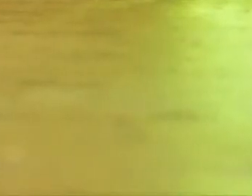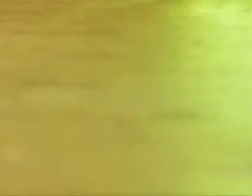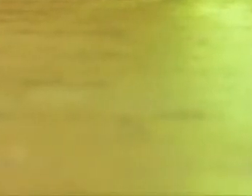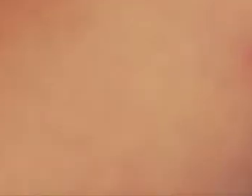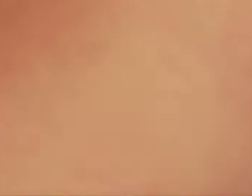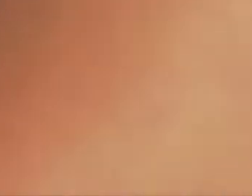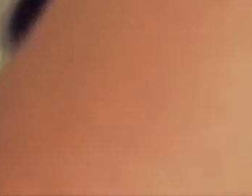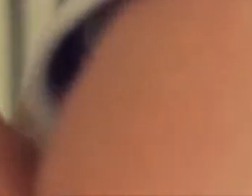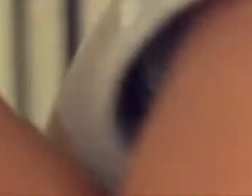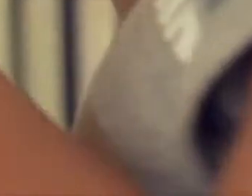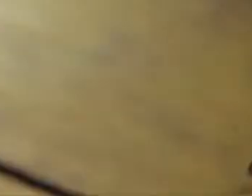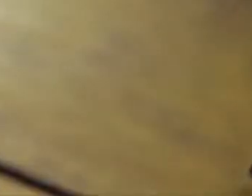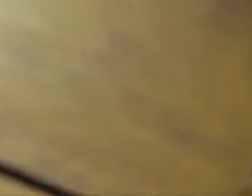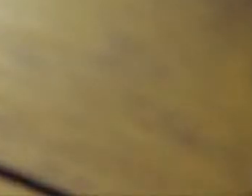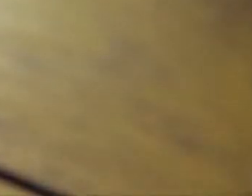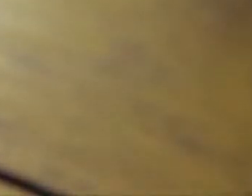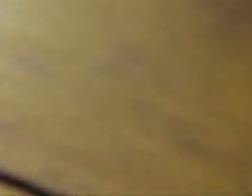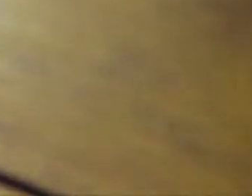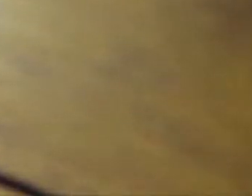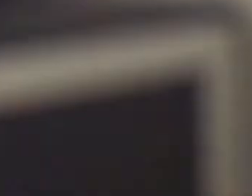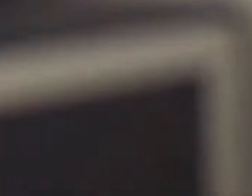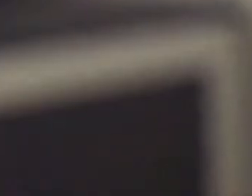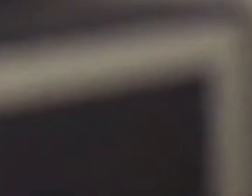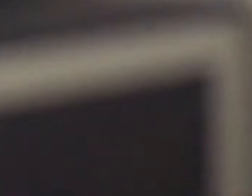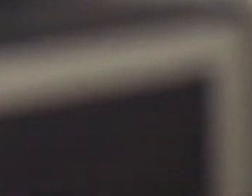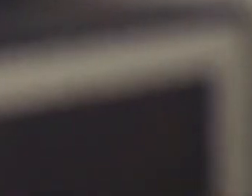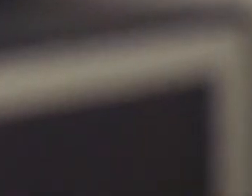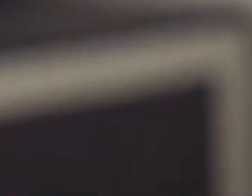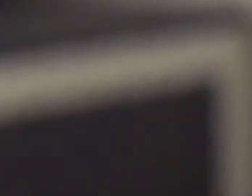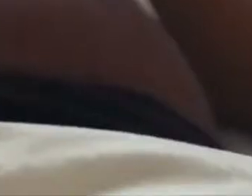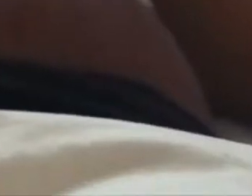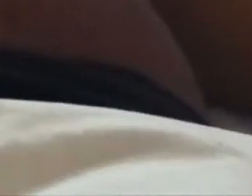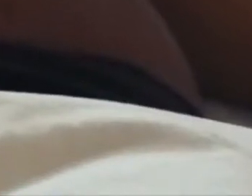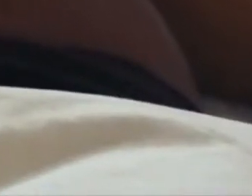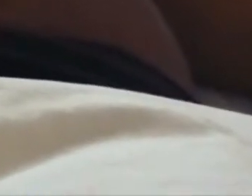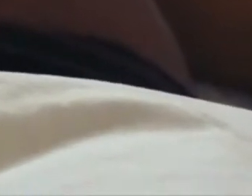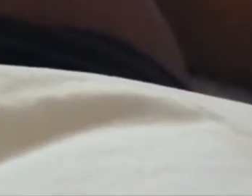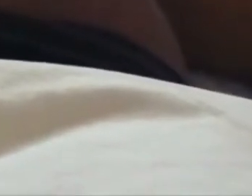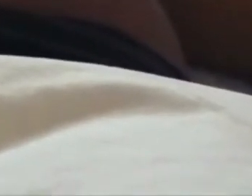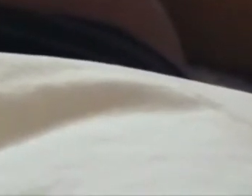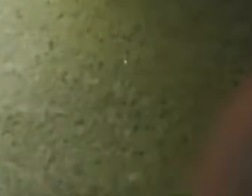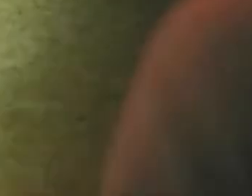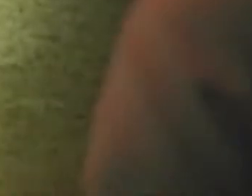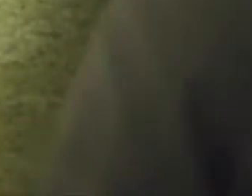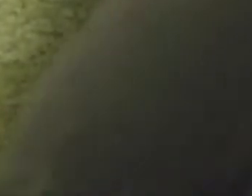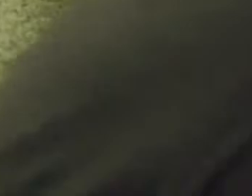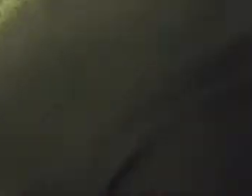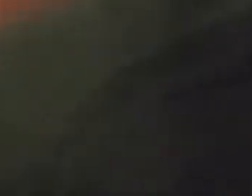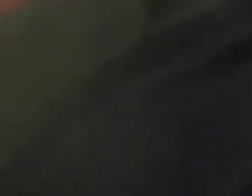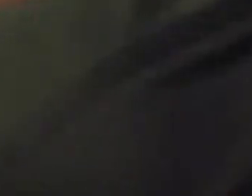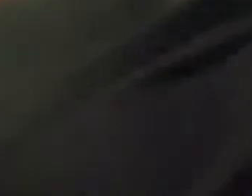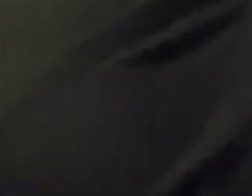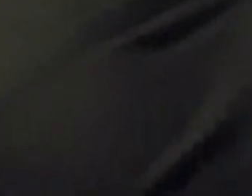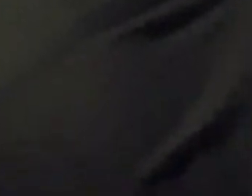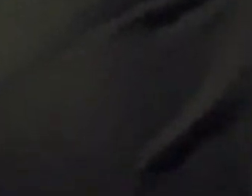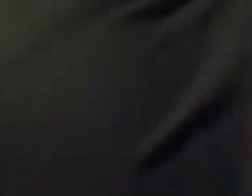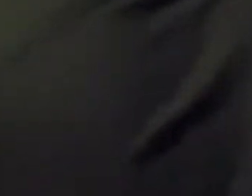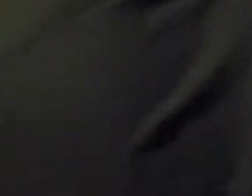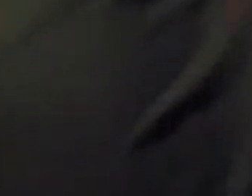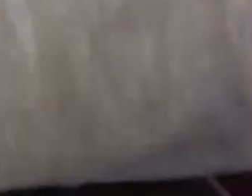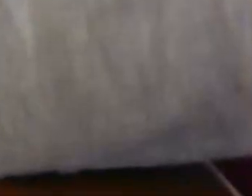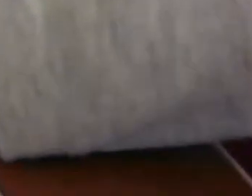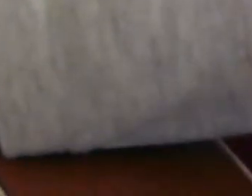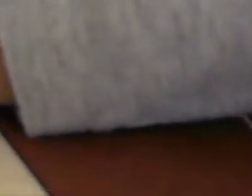El conocimiento científico por sí solo no es suficiente y el conocimiento tradicional por sí solo tal vez